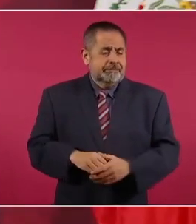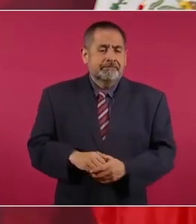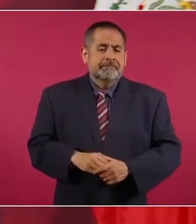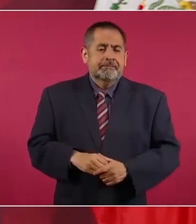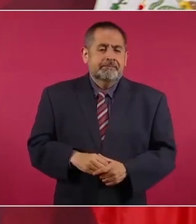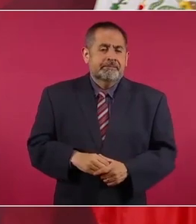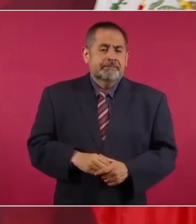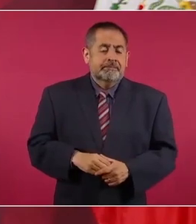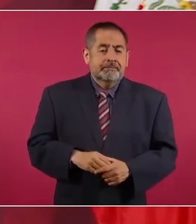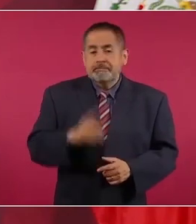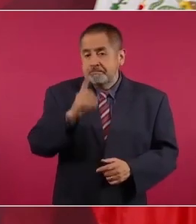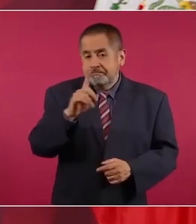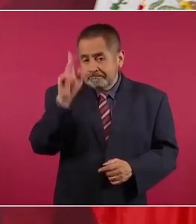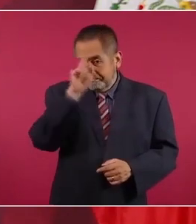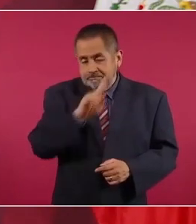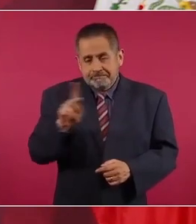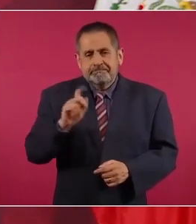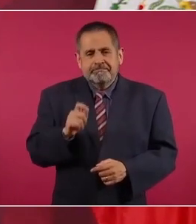lo peor